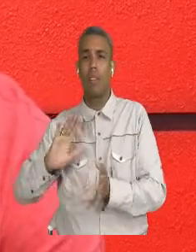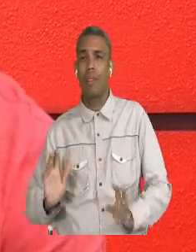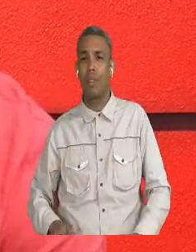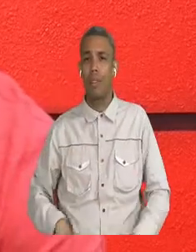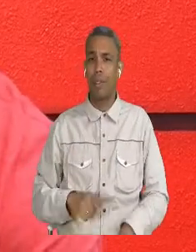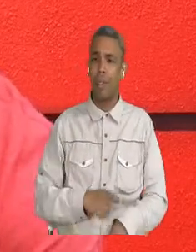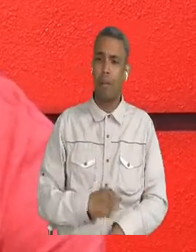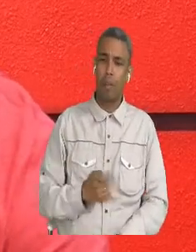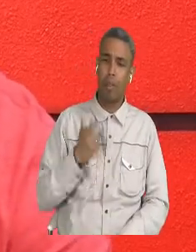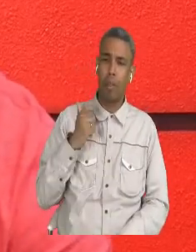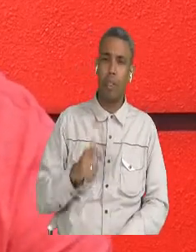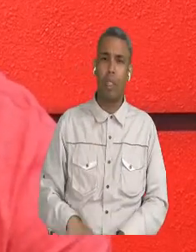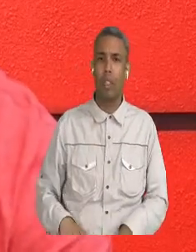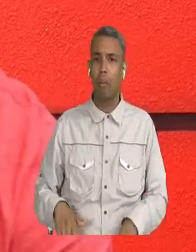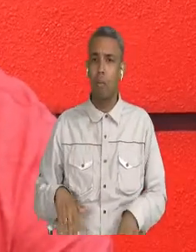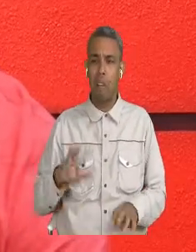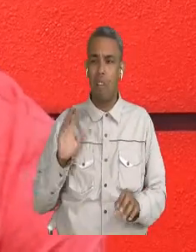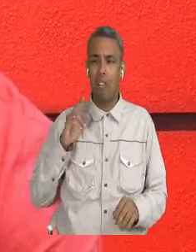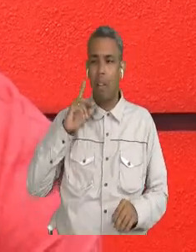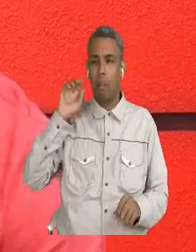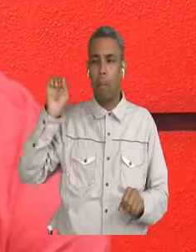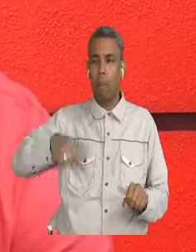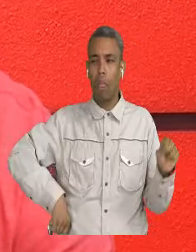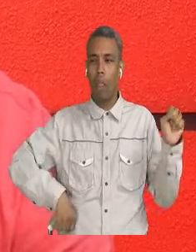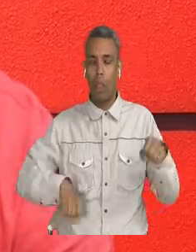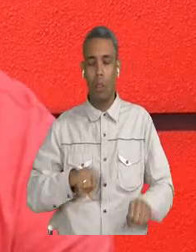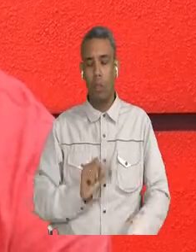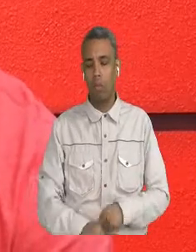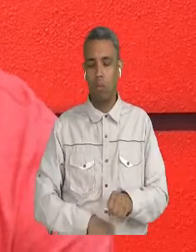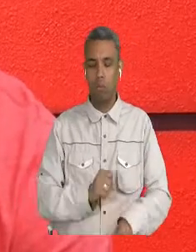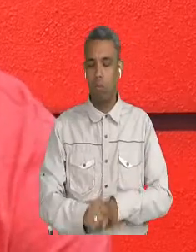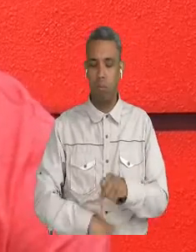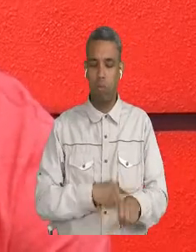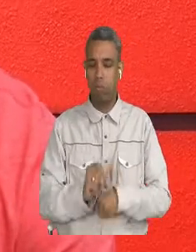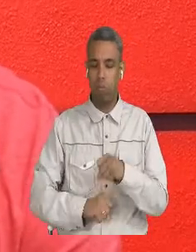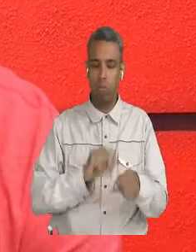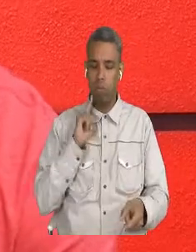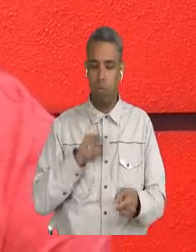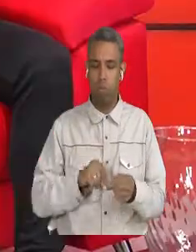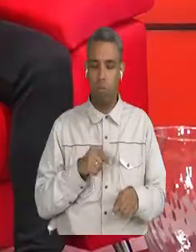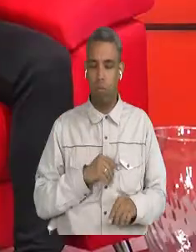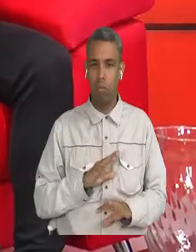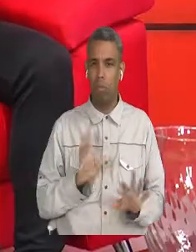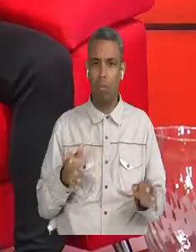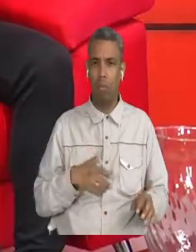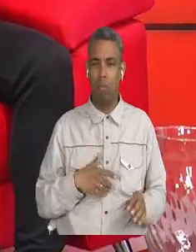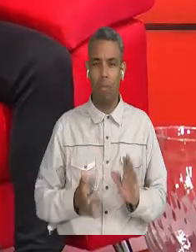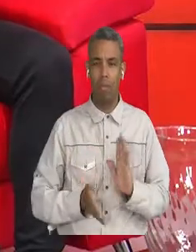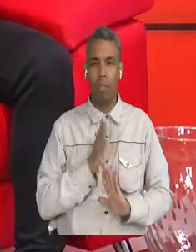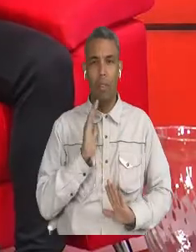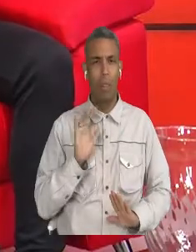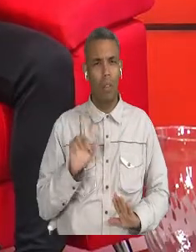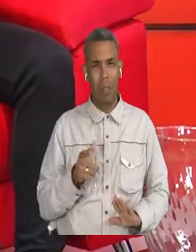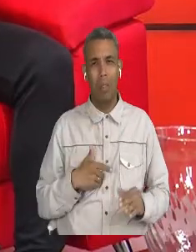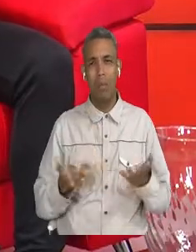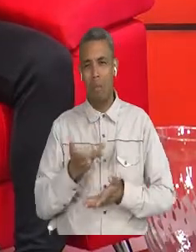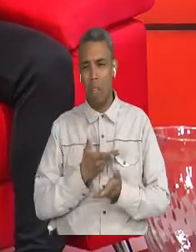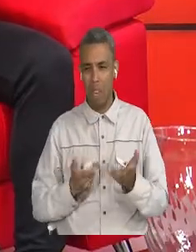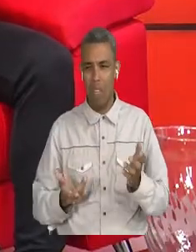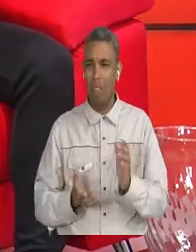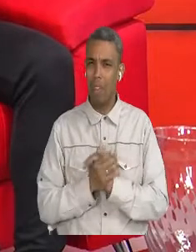que nadie se habla con nadie y que cada uno por su lado. No, allá tú vas a tener alrededor cualquier tipo de persona. Está el médico, está